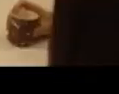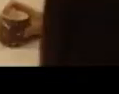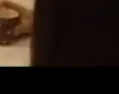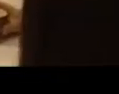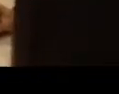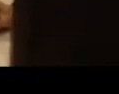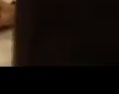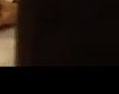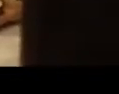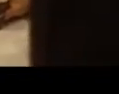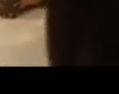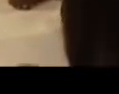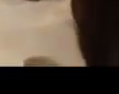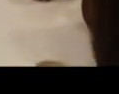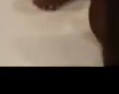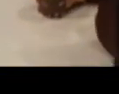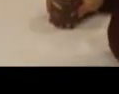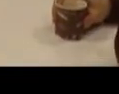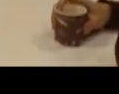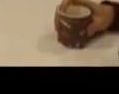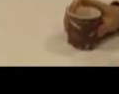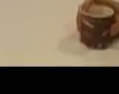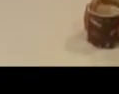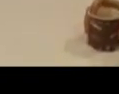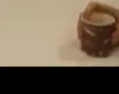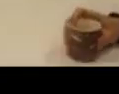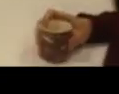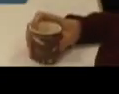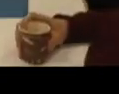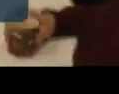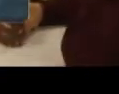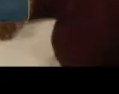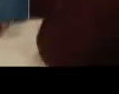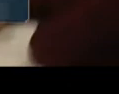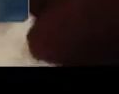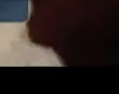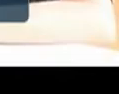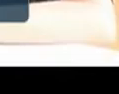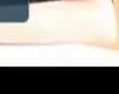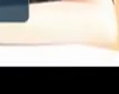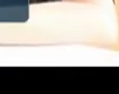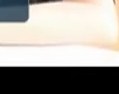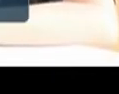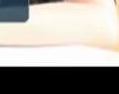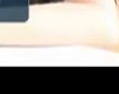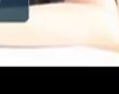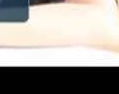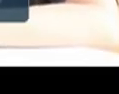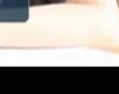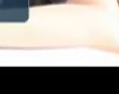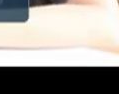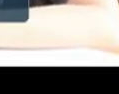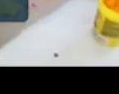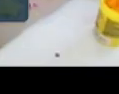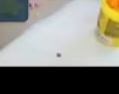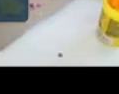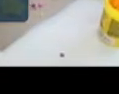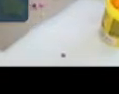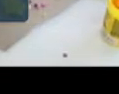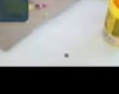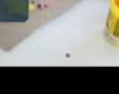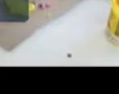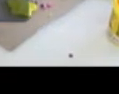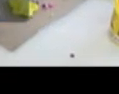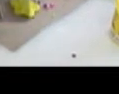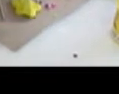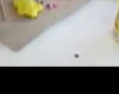bastante. El aprendizaje es más personalizado, ya que el curso está dividido en 3 grupos: los Green Robit de 6 a 10 años, los Red